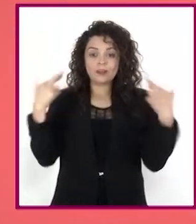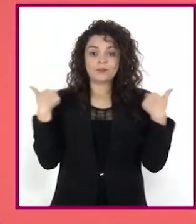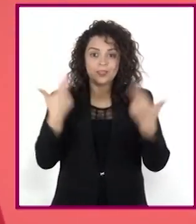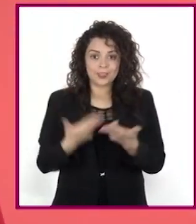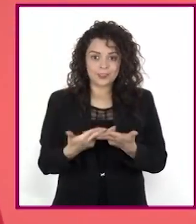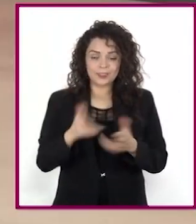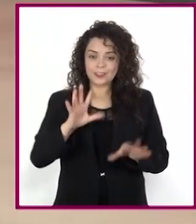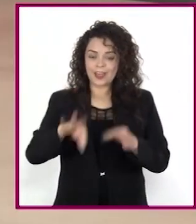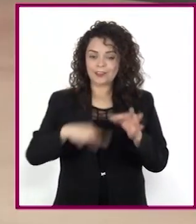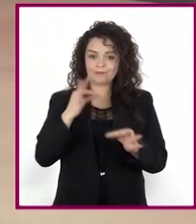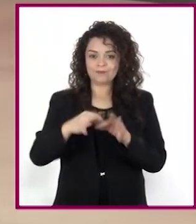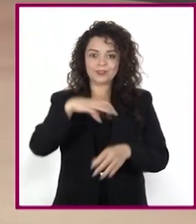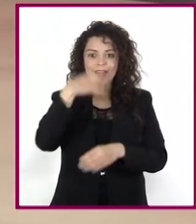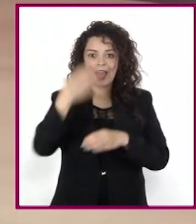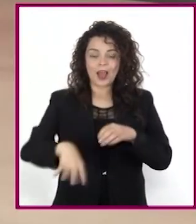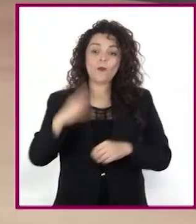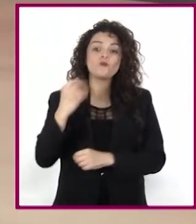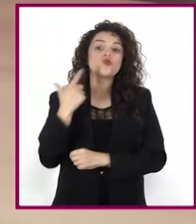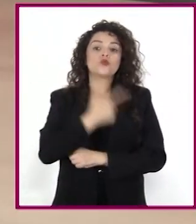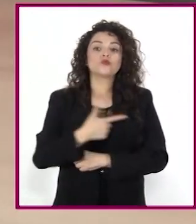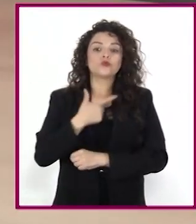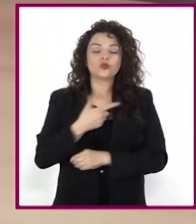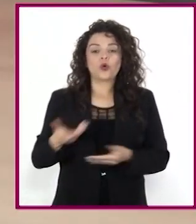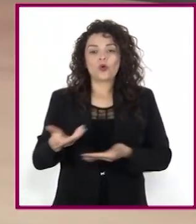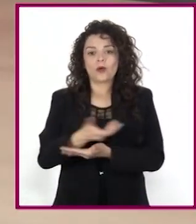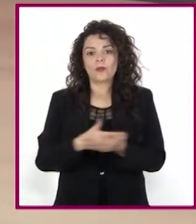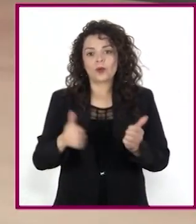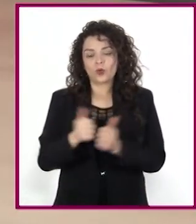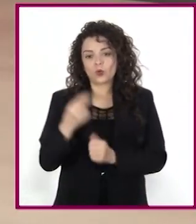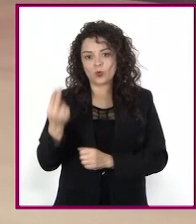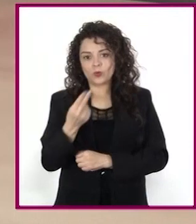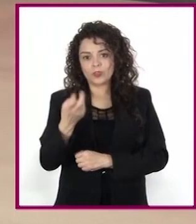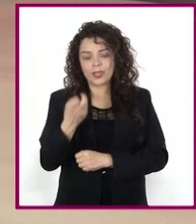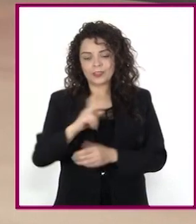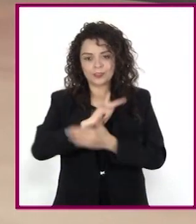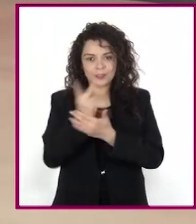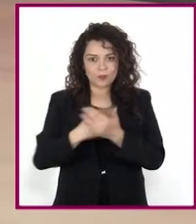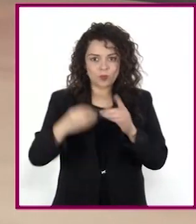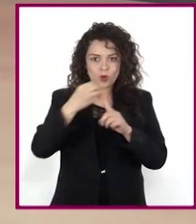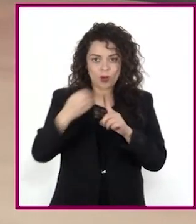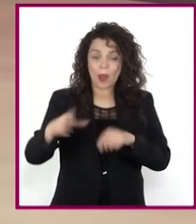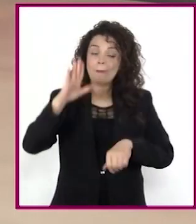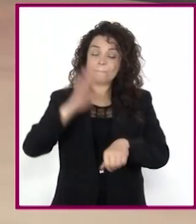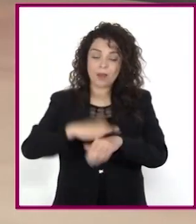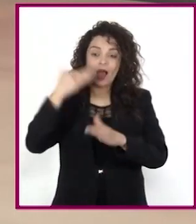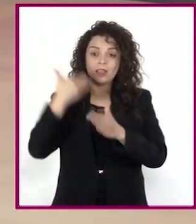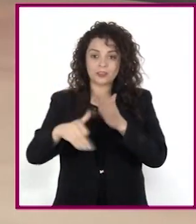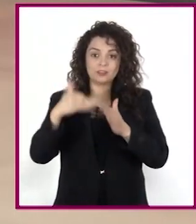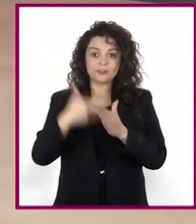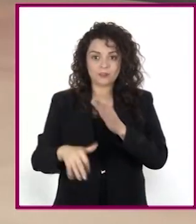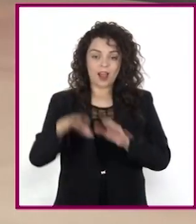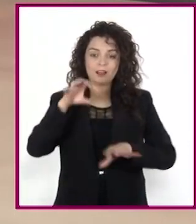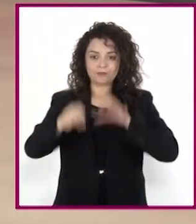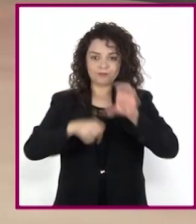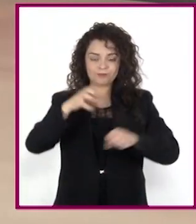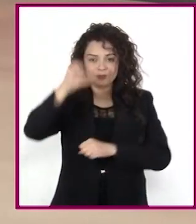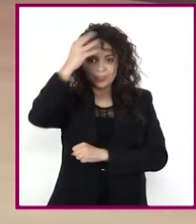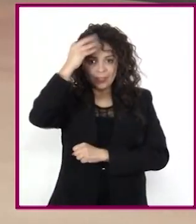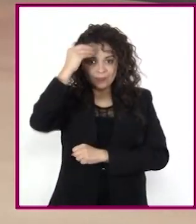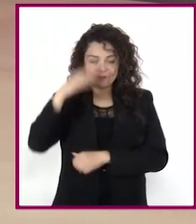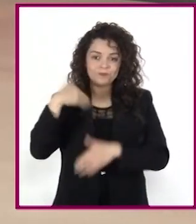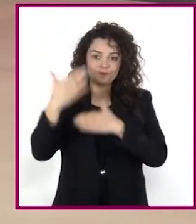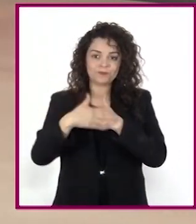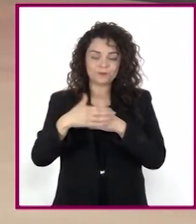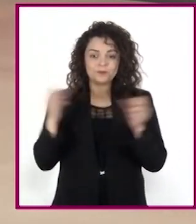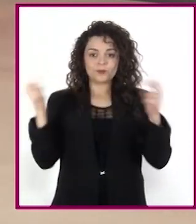¡Listo! Terminamos. Nos dio mucho gusto compartir con ustedes esta sesión. Aún nos queda mucho por explorar y descubrir, así que nos vemos pronto